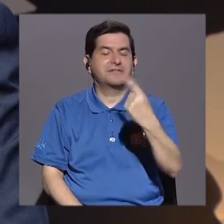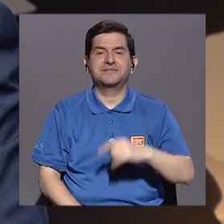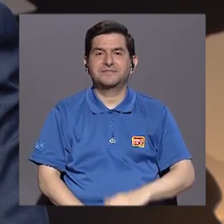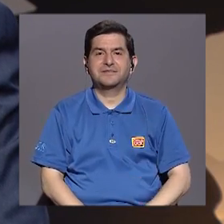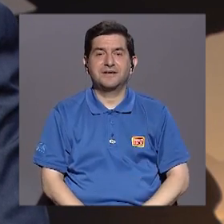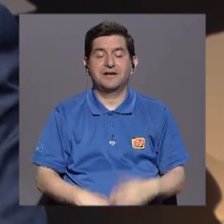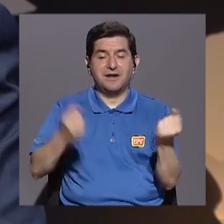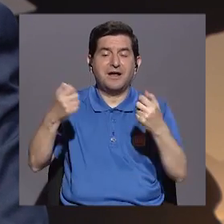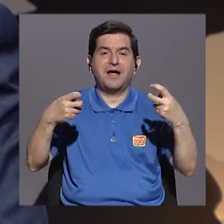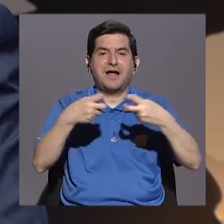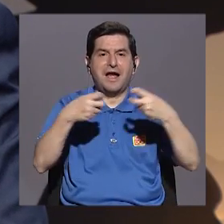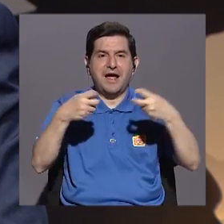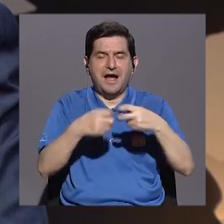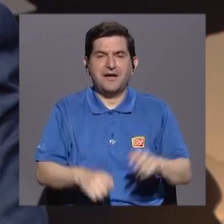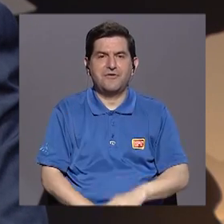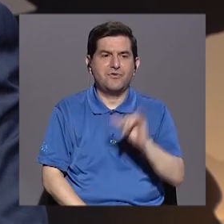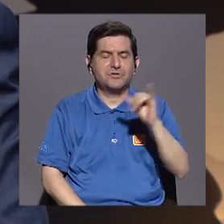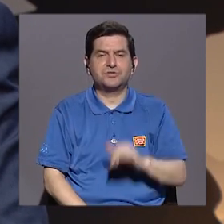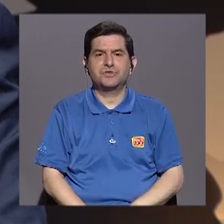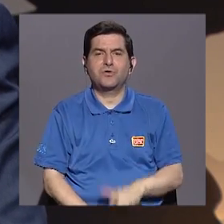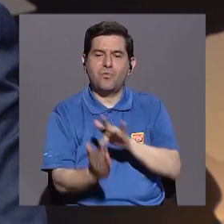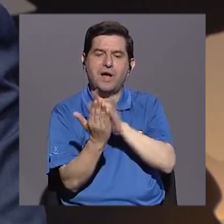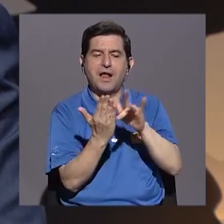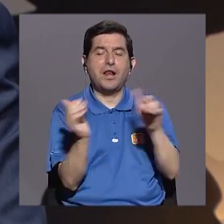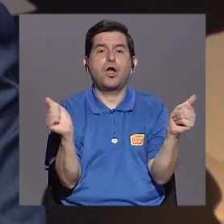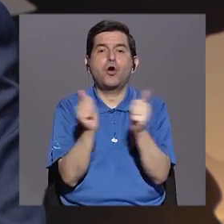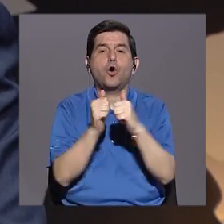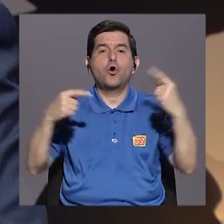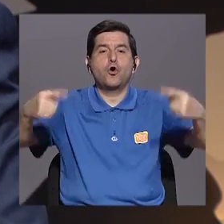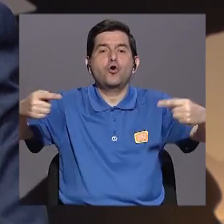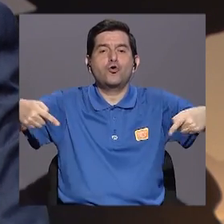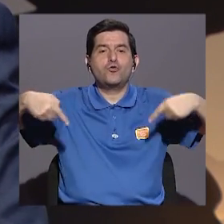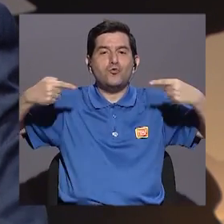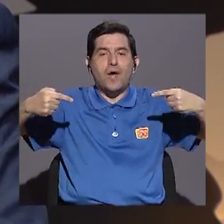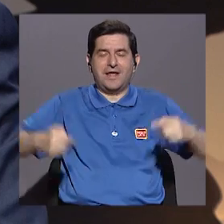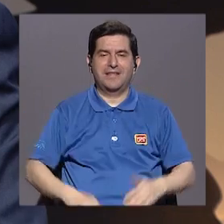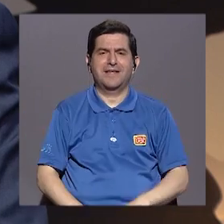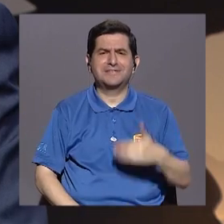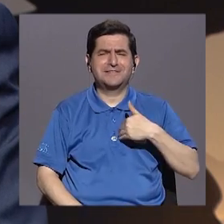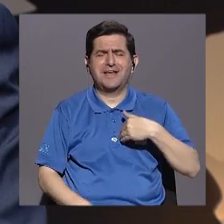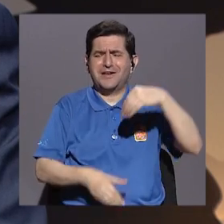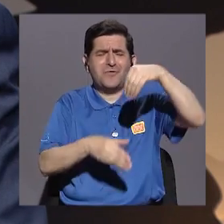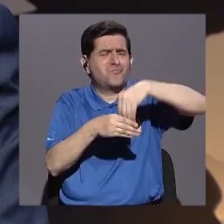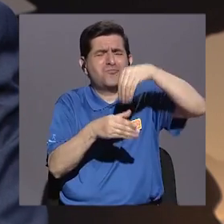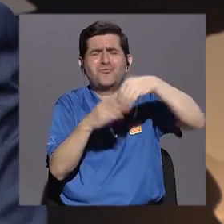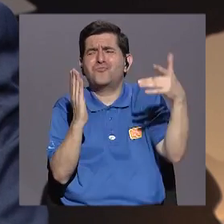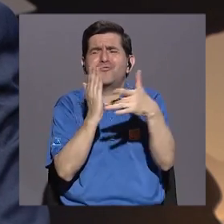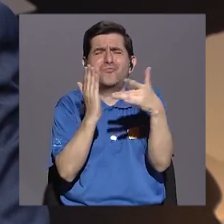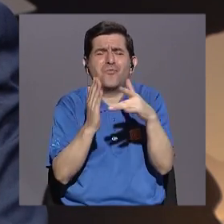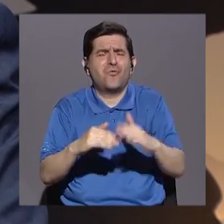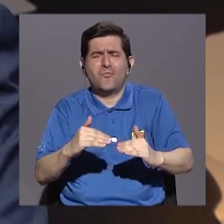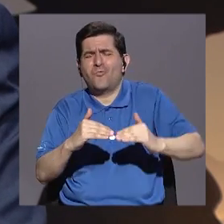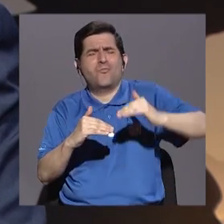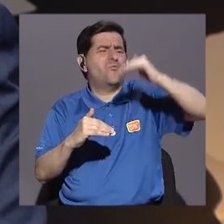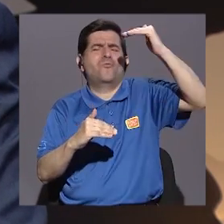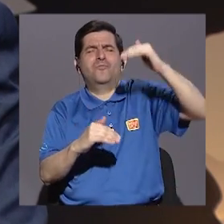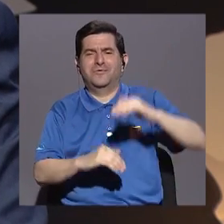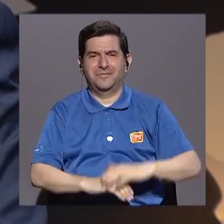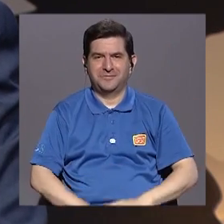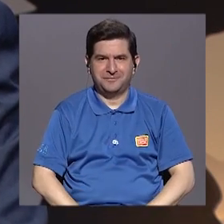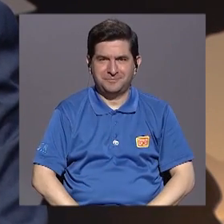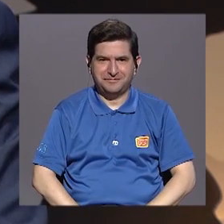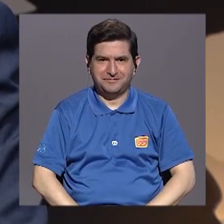los vehículos eléctricos son como tabletas con ruedas primero vienen llenos de tecnología y súper sofisticados